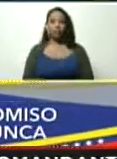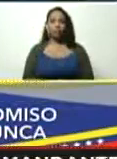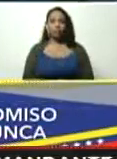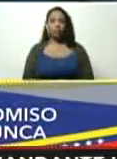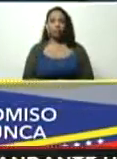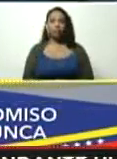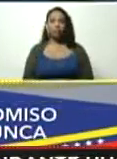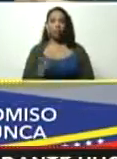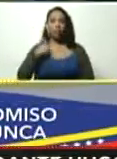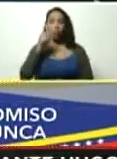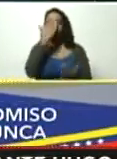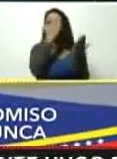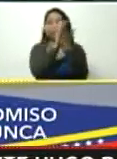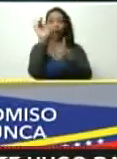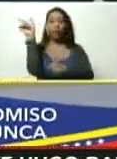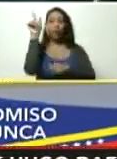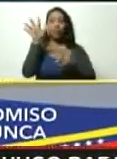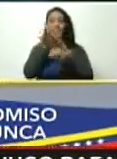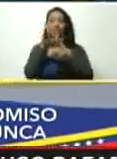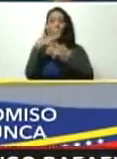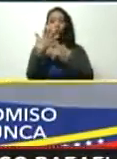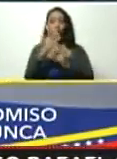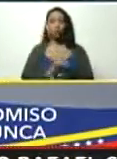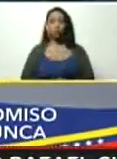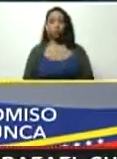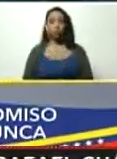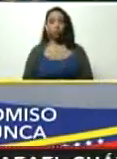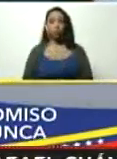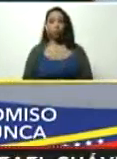nos tenemos que enfrentar a esta situación.